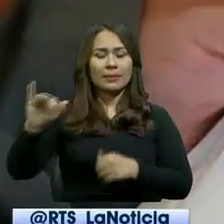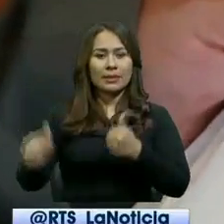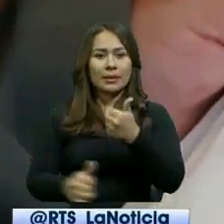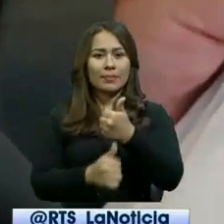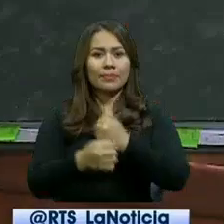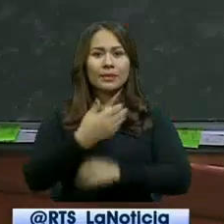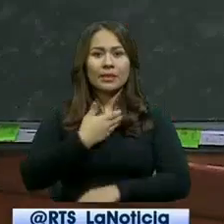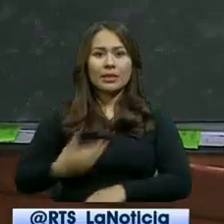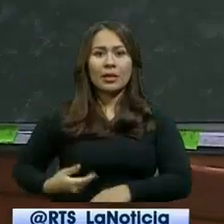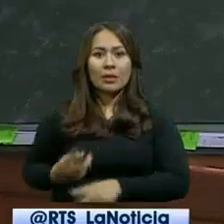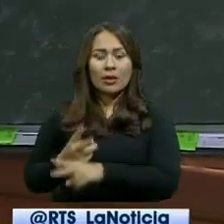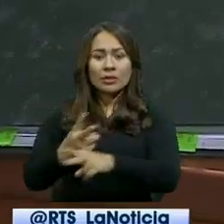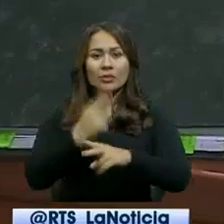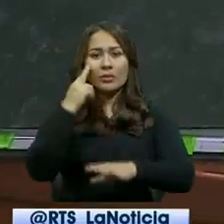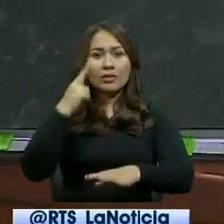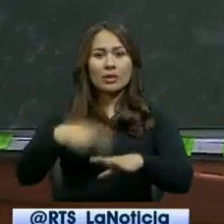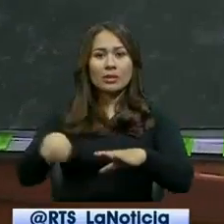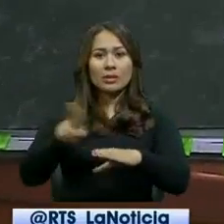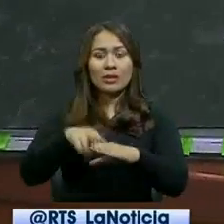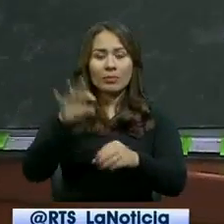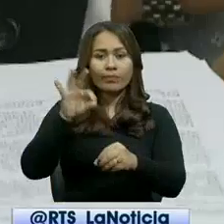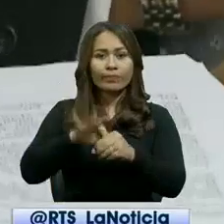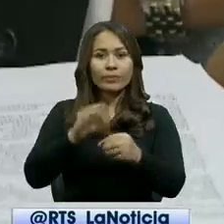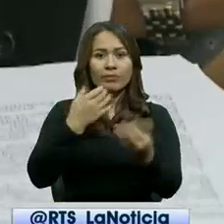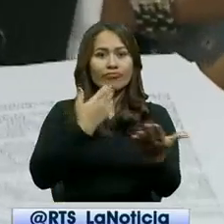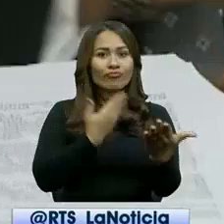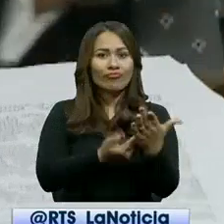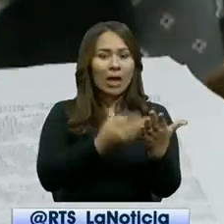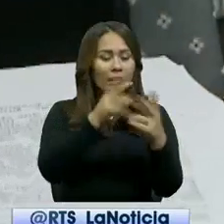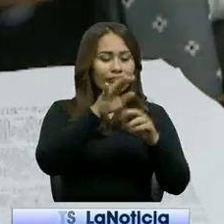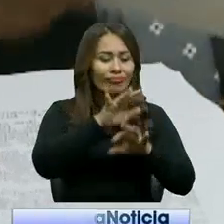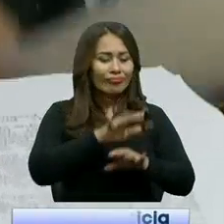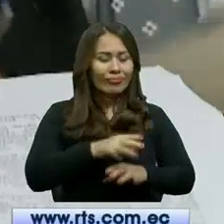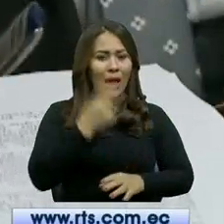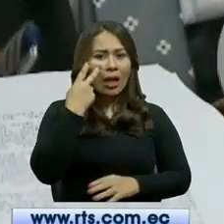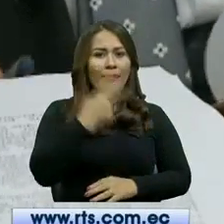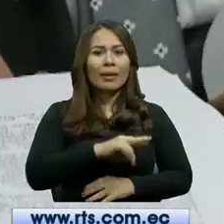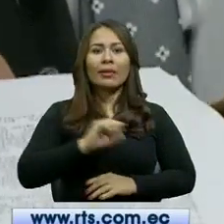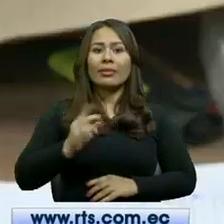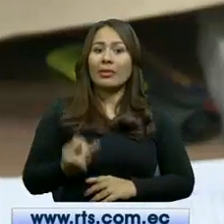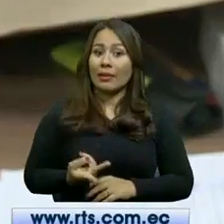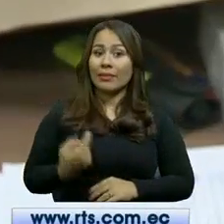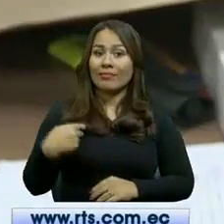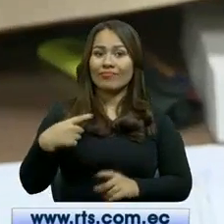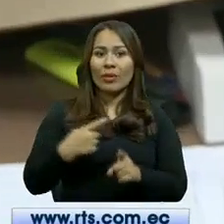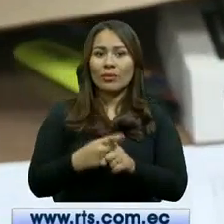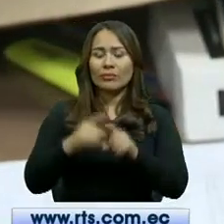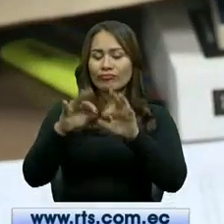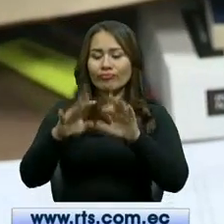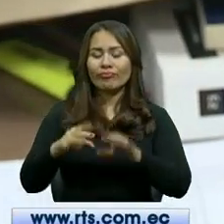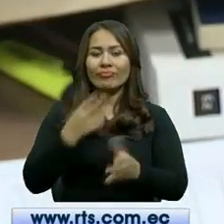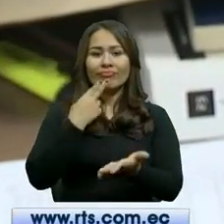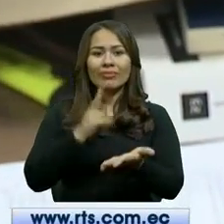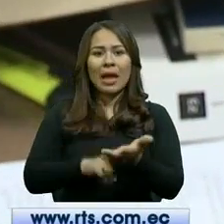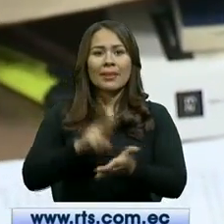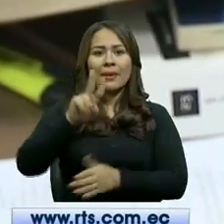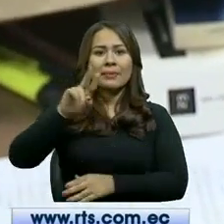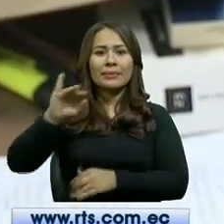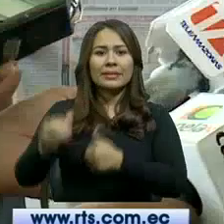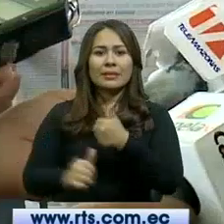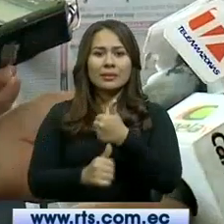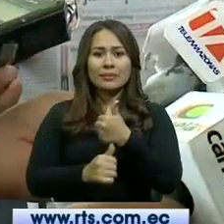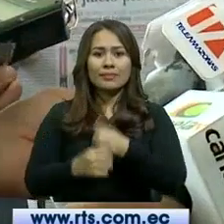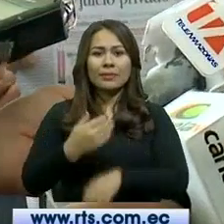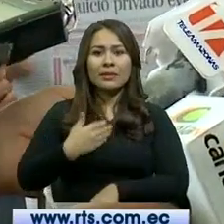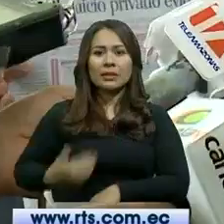por el Consejo Nacional Electoral, fue incluida en este proceso. El sexto, también se incluye un oficio remitido por la vicepresidencia, donde